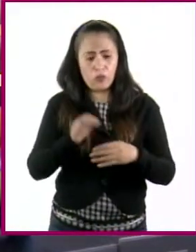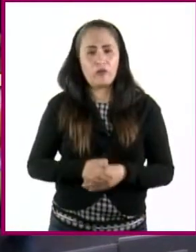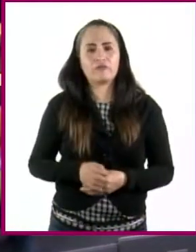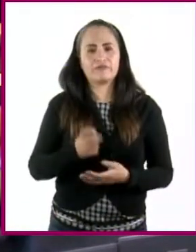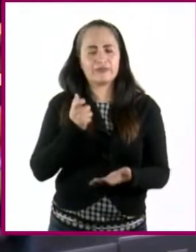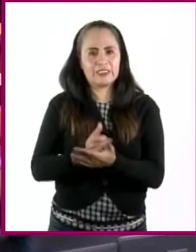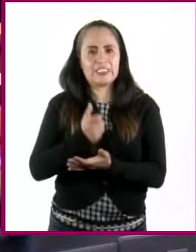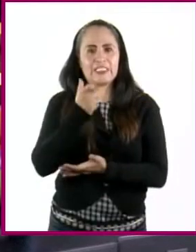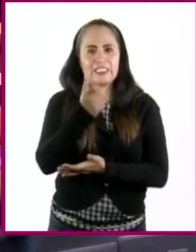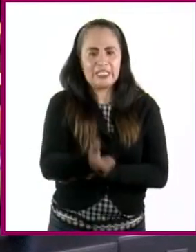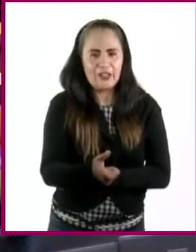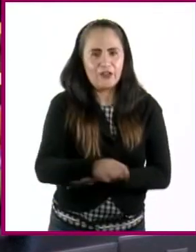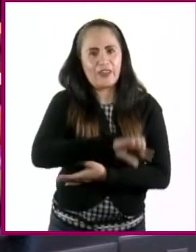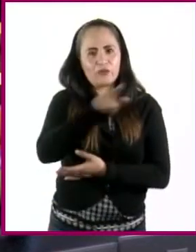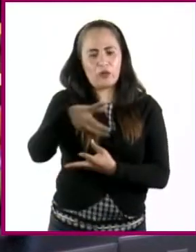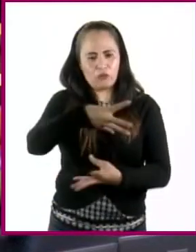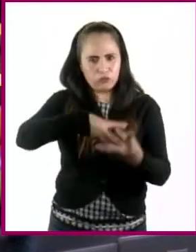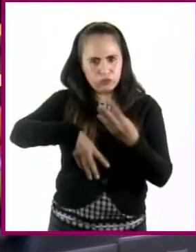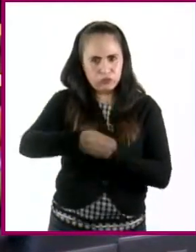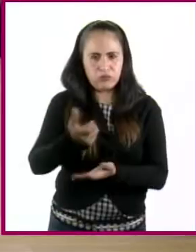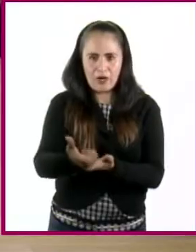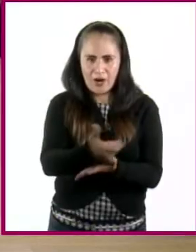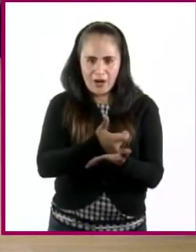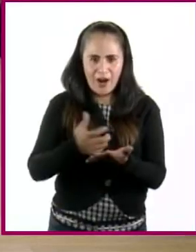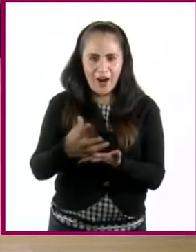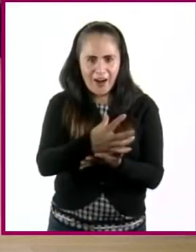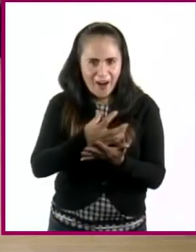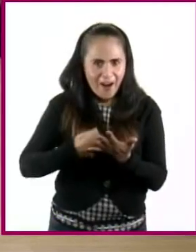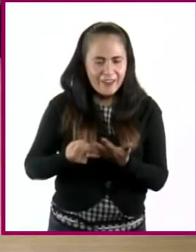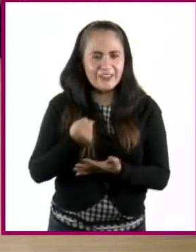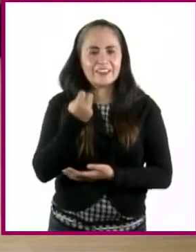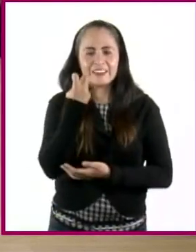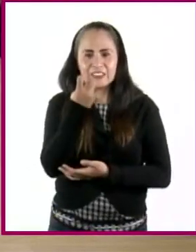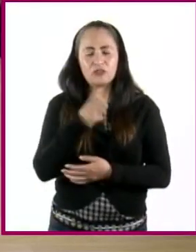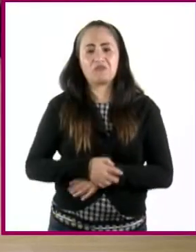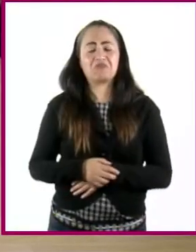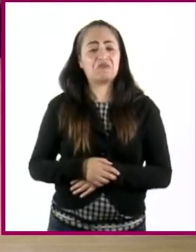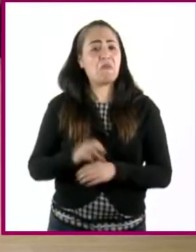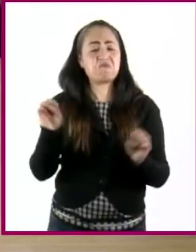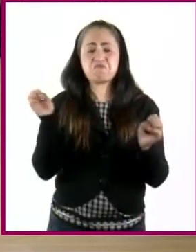inversiones. No quise decirlo, pero ya lo dijiste. No dijimos ni una